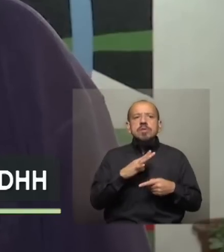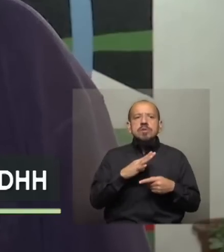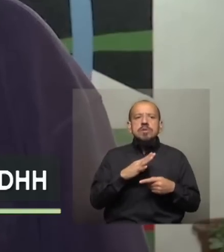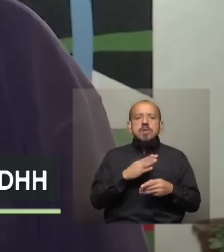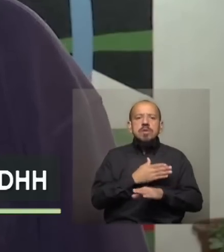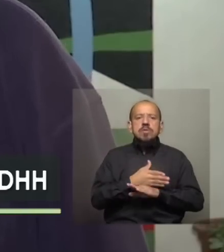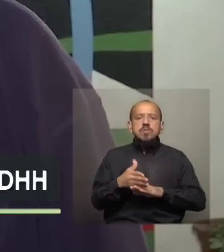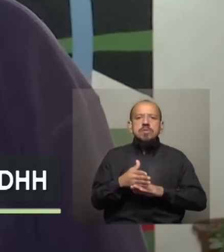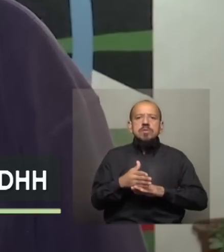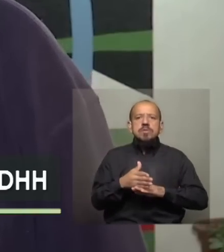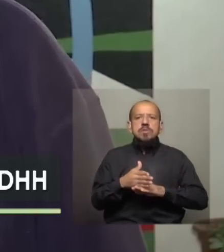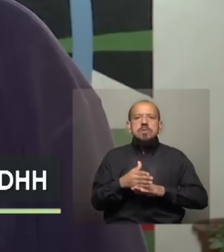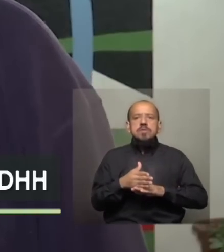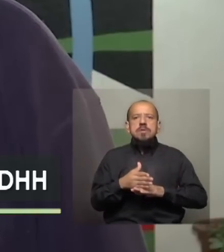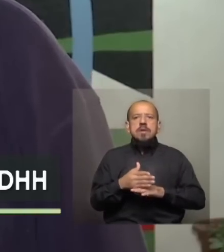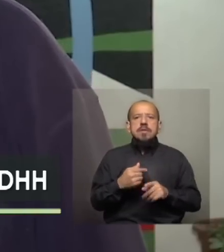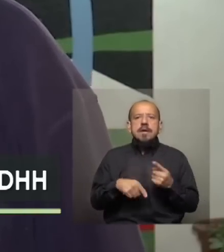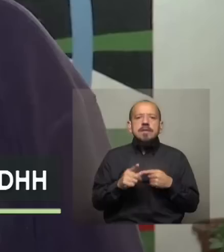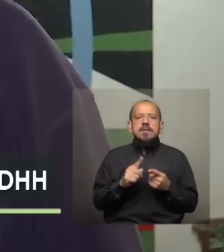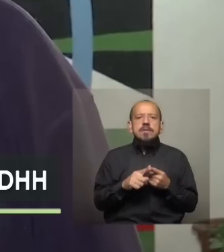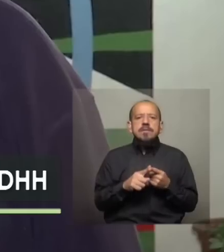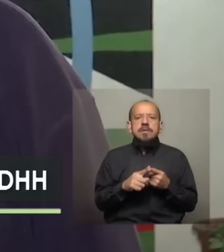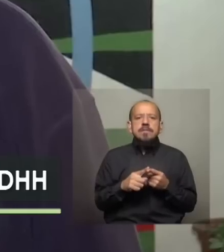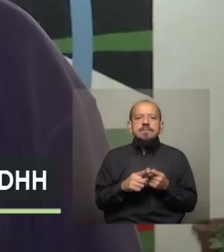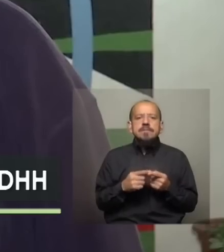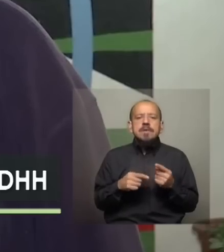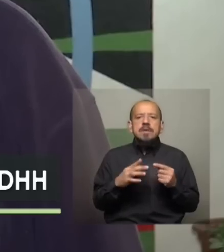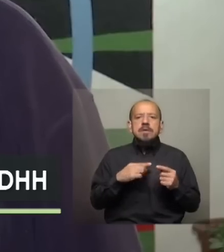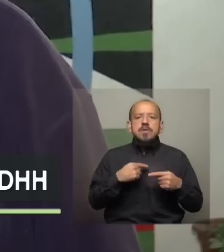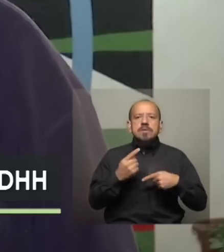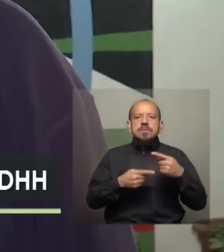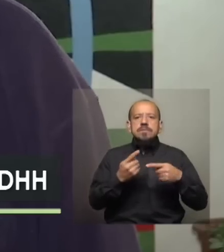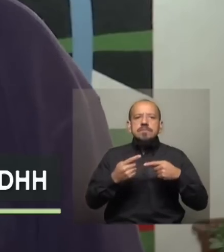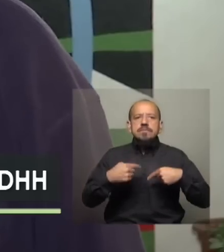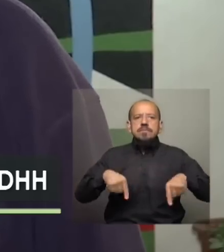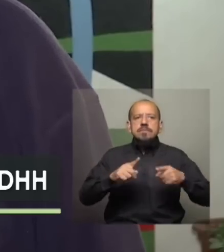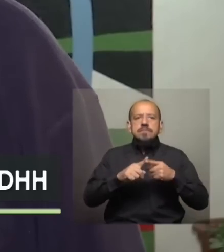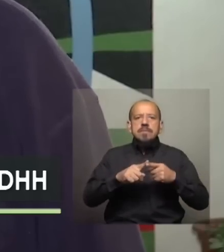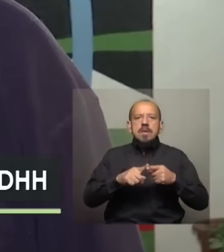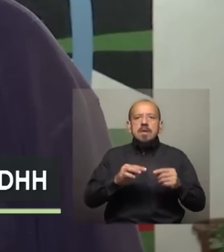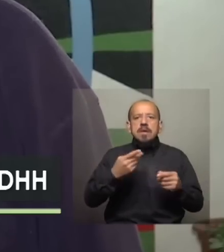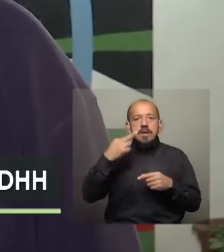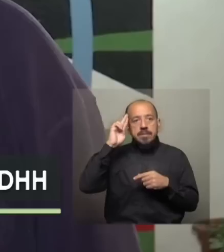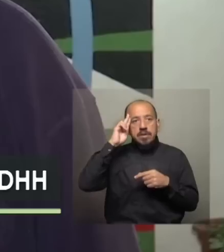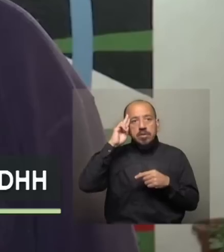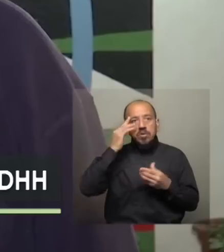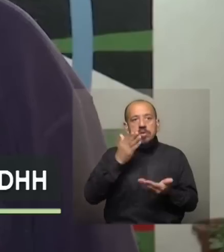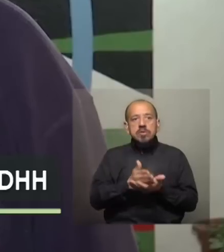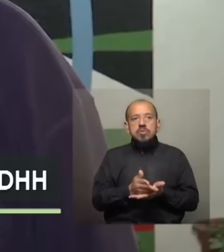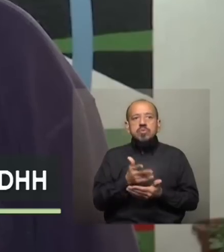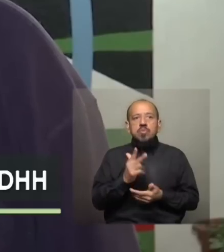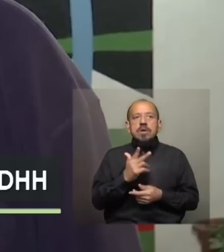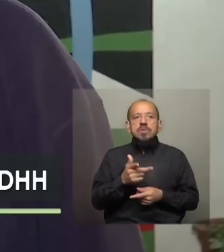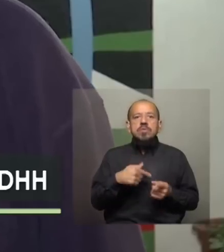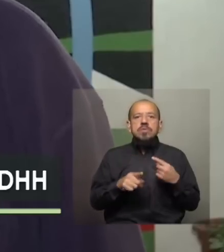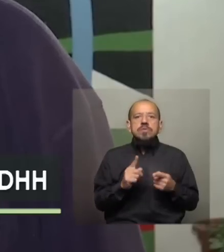no se les quite el legítimo derecho por el que han aportado para una jubilación Entonces el respeto de los Derechos Humanos es lo que